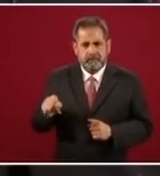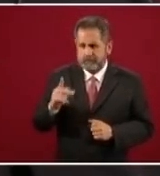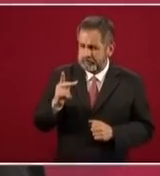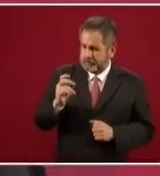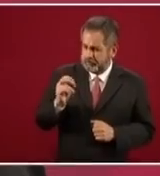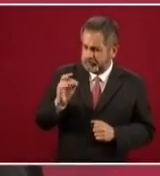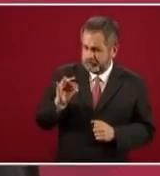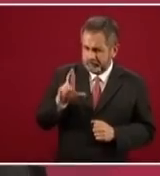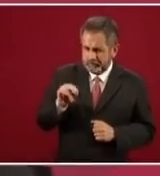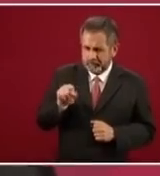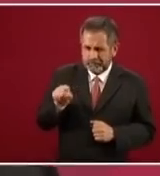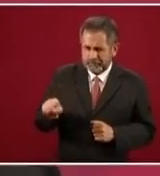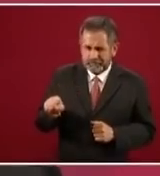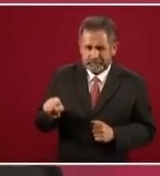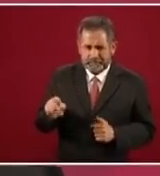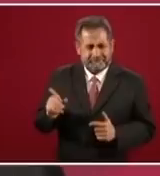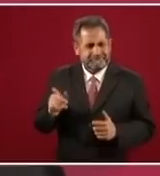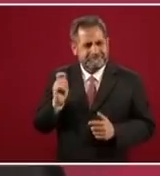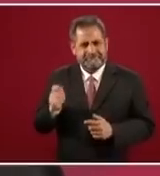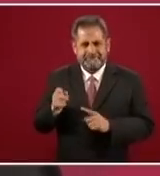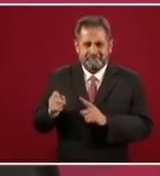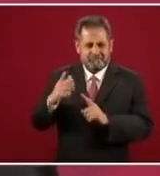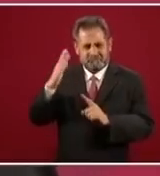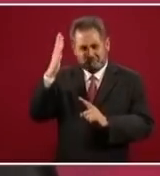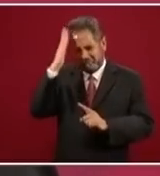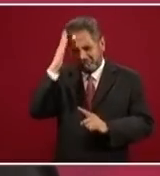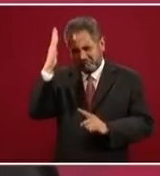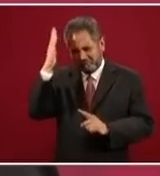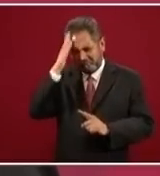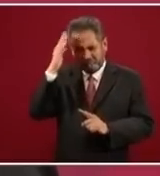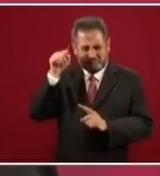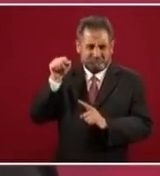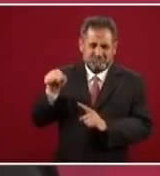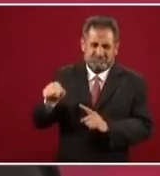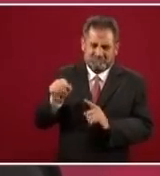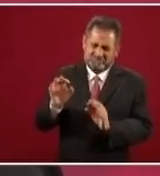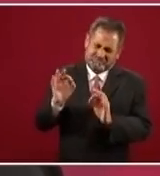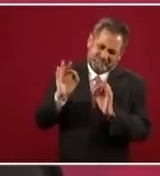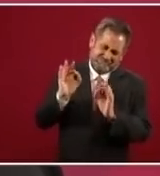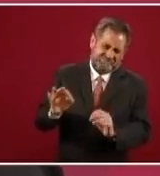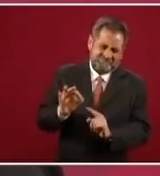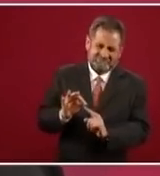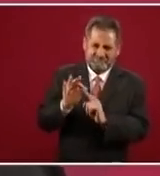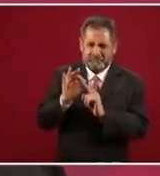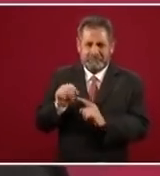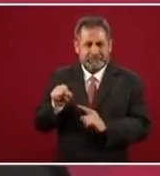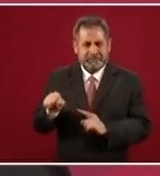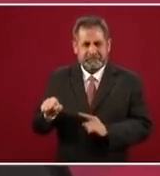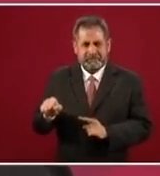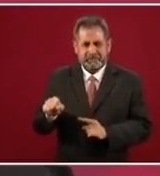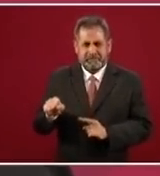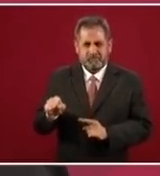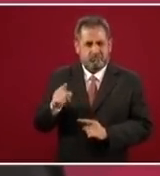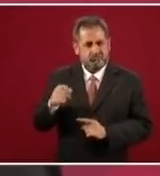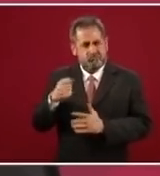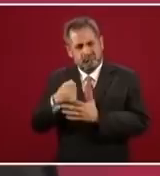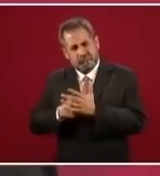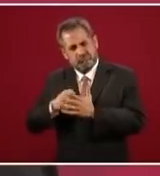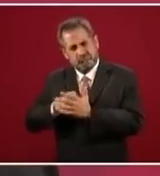Porfirio es un dirigente excepcional, un hombre de